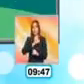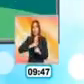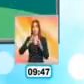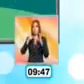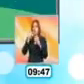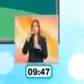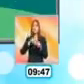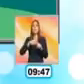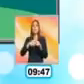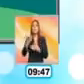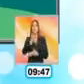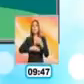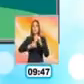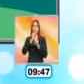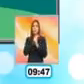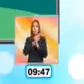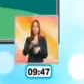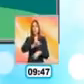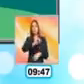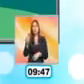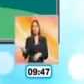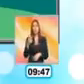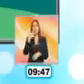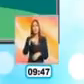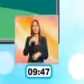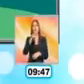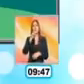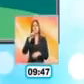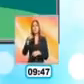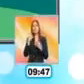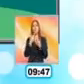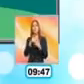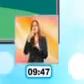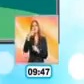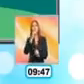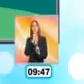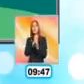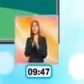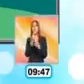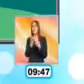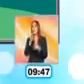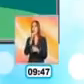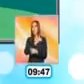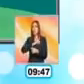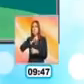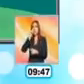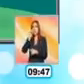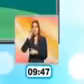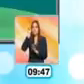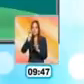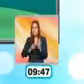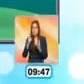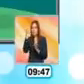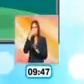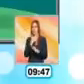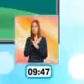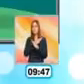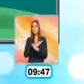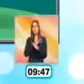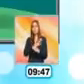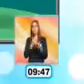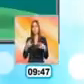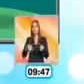tu información. Yo no uso la aplicación de compartir mi álbum con cualquiera. Y hay que meternos a los bloqueos y a checar para que esto se pueda